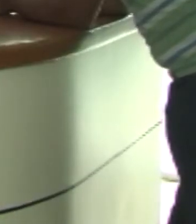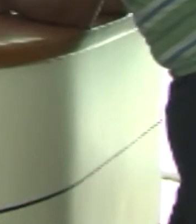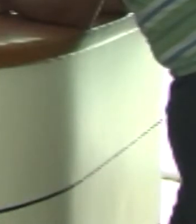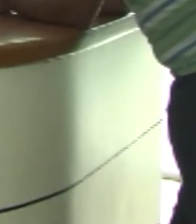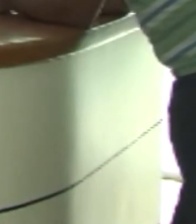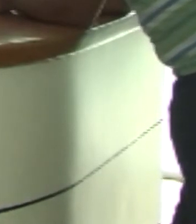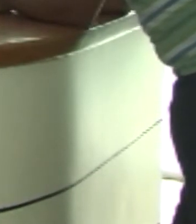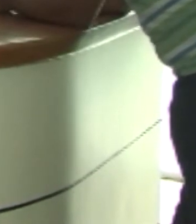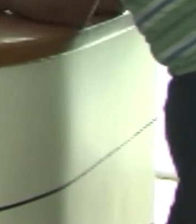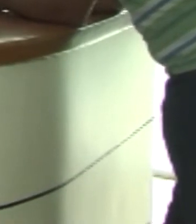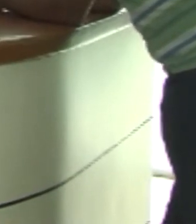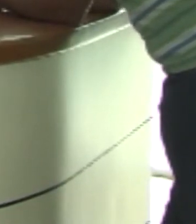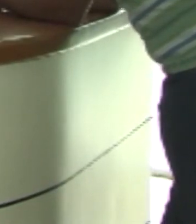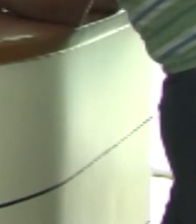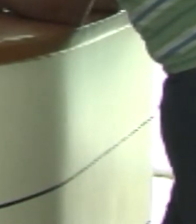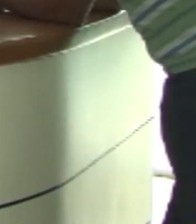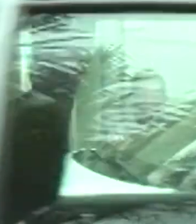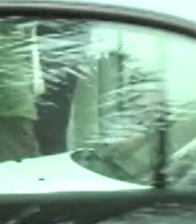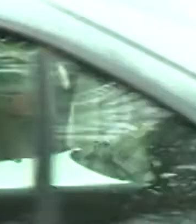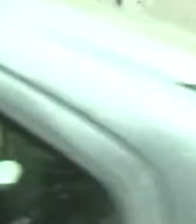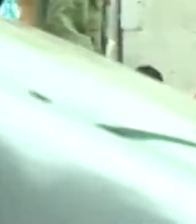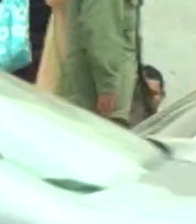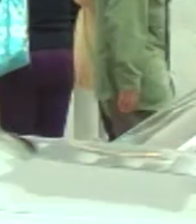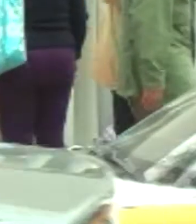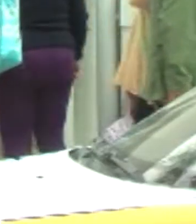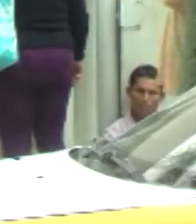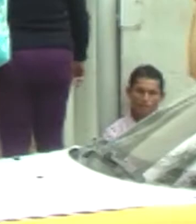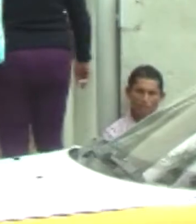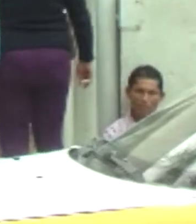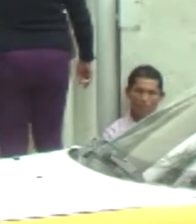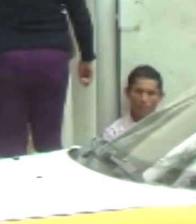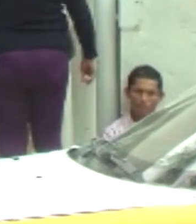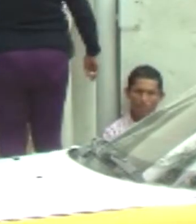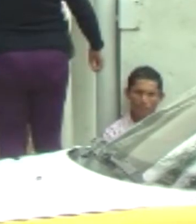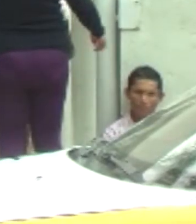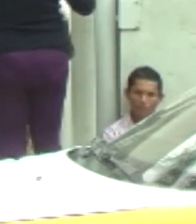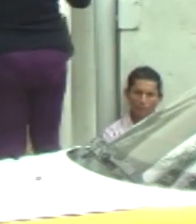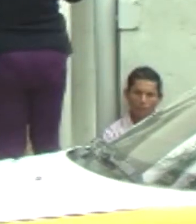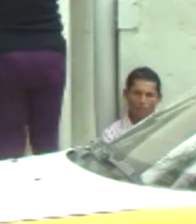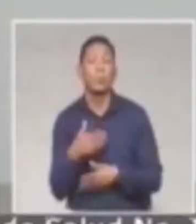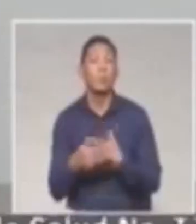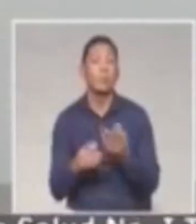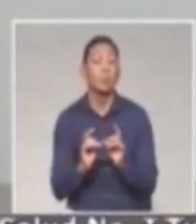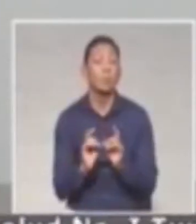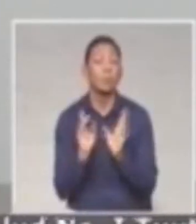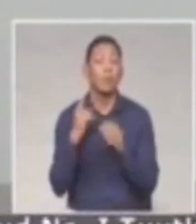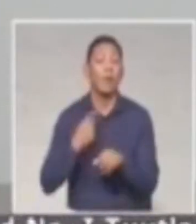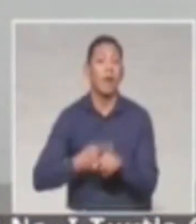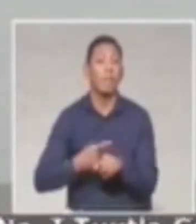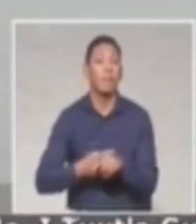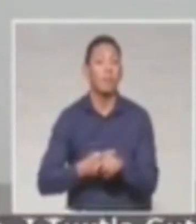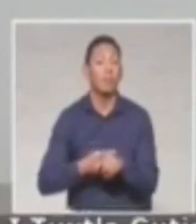estables, 266 hospitalizados graves y 106 hospitalizados graves intubados. Por otra parte,